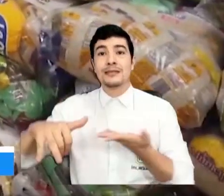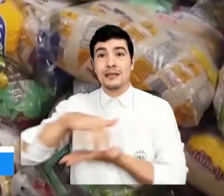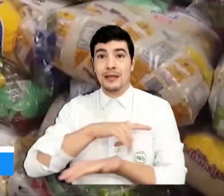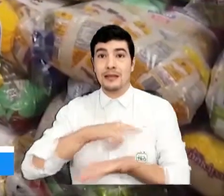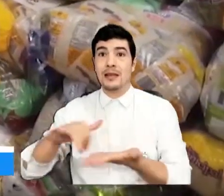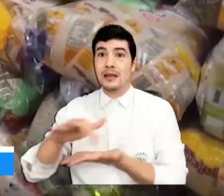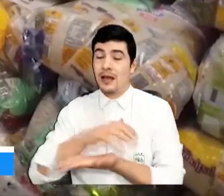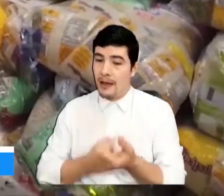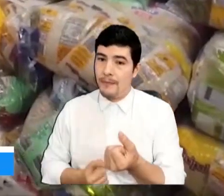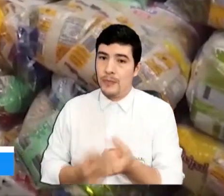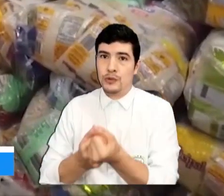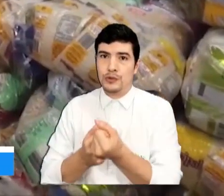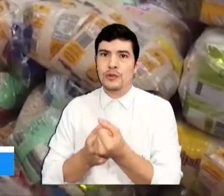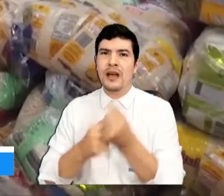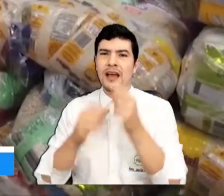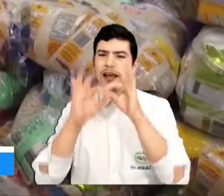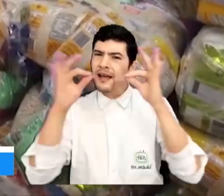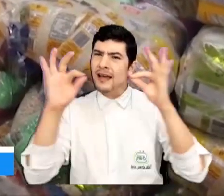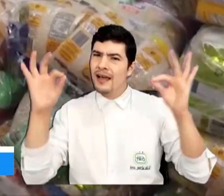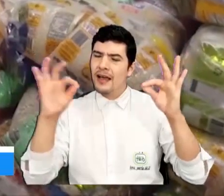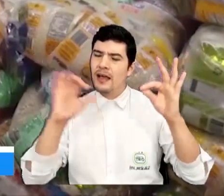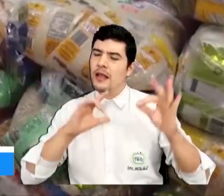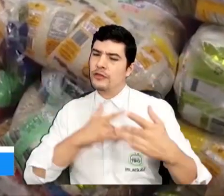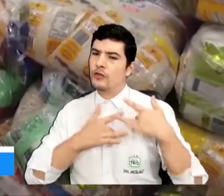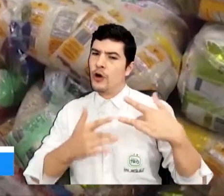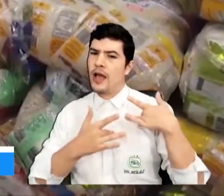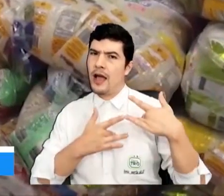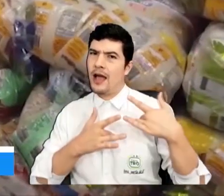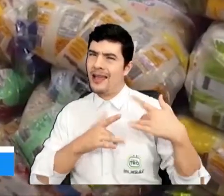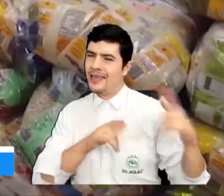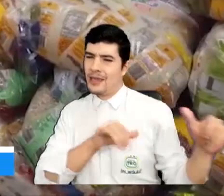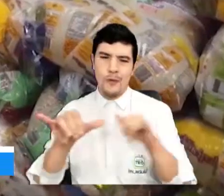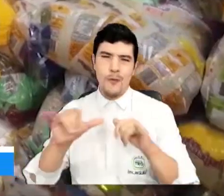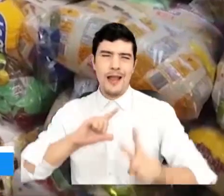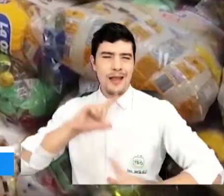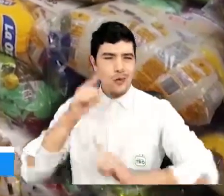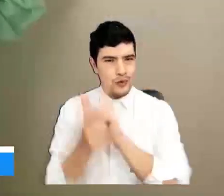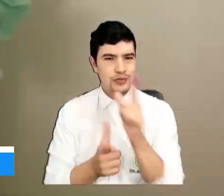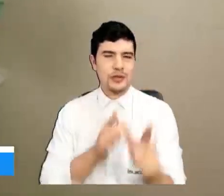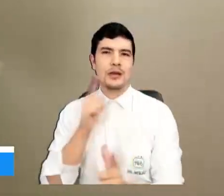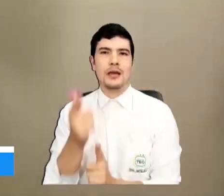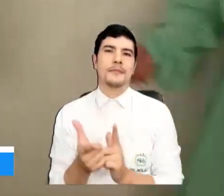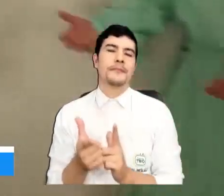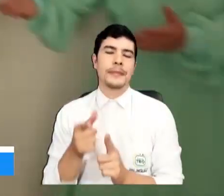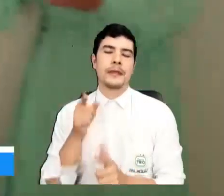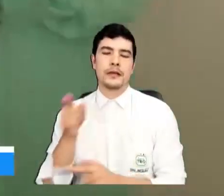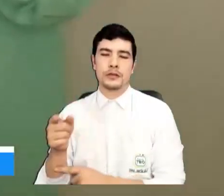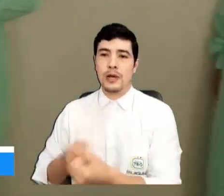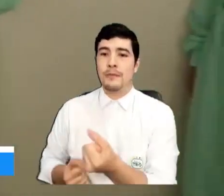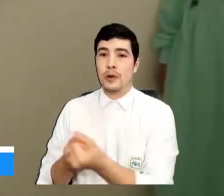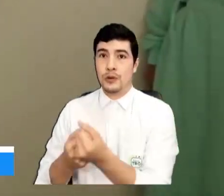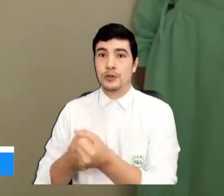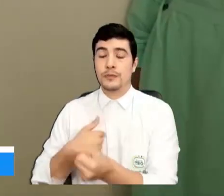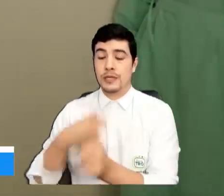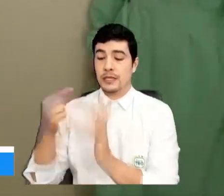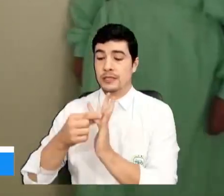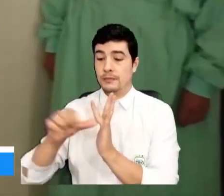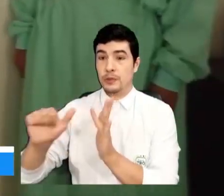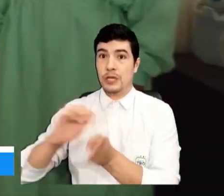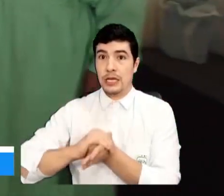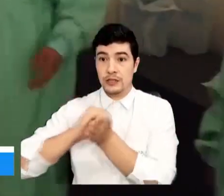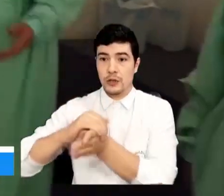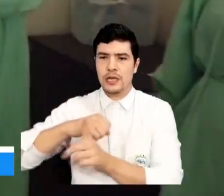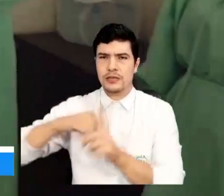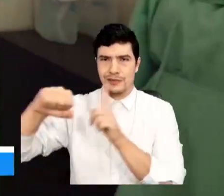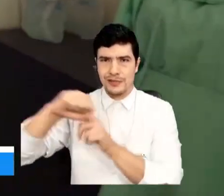Sarmiento, queremos hacer felices a muchas familias que hoy lo necesitan. En la entrega también fueron dotados de